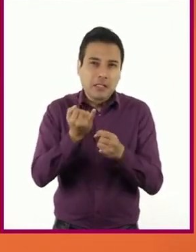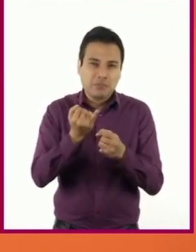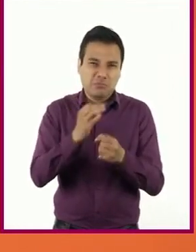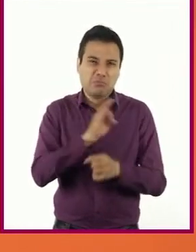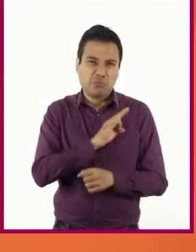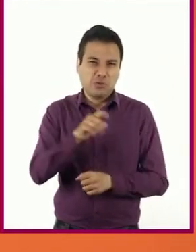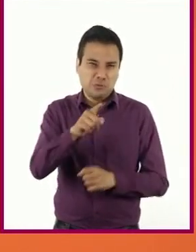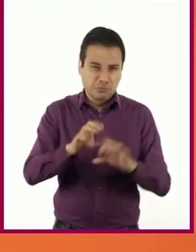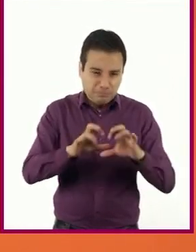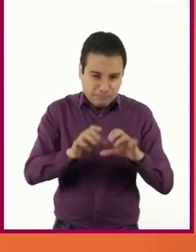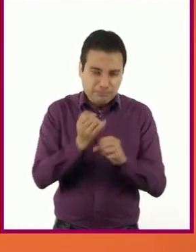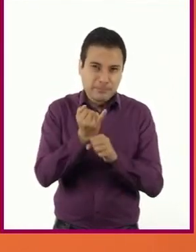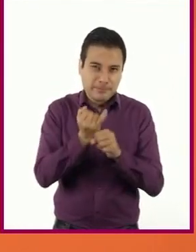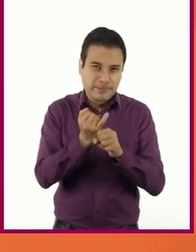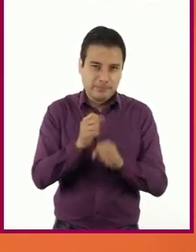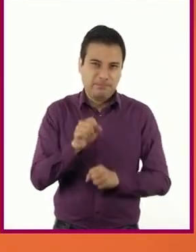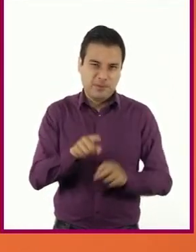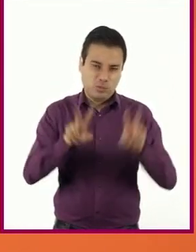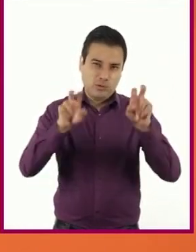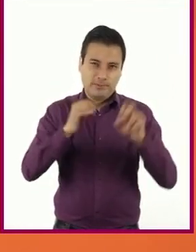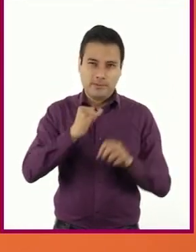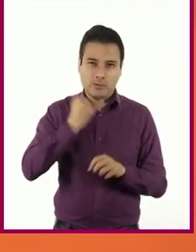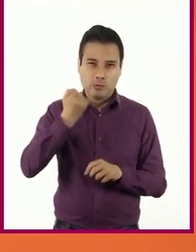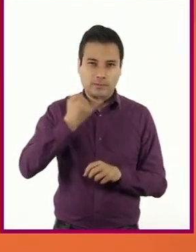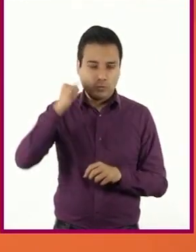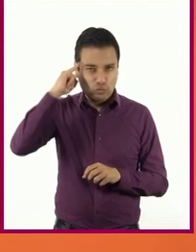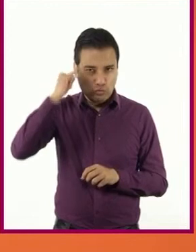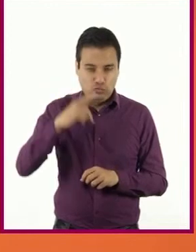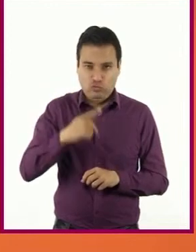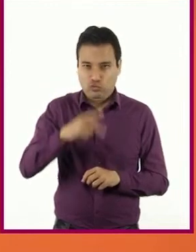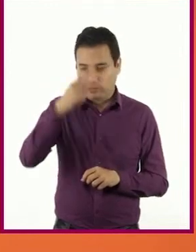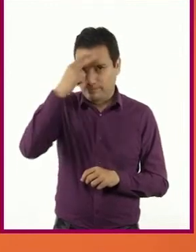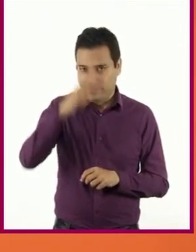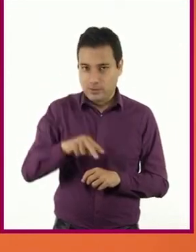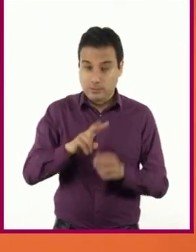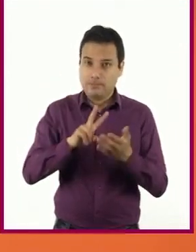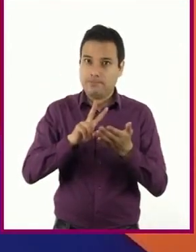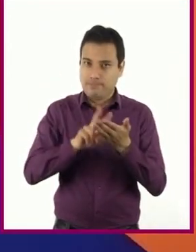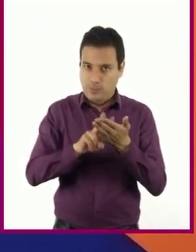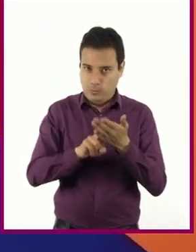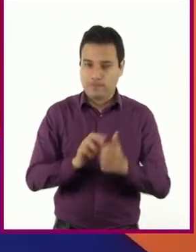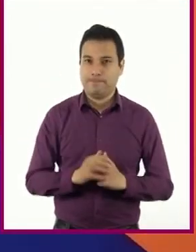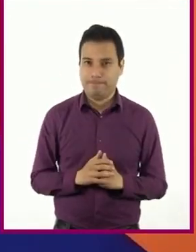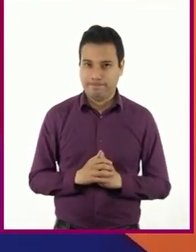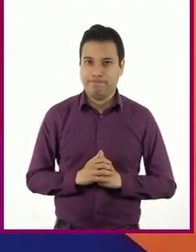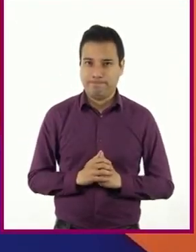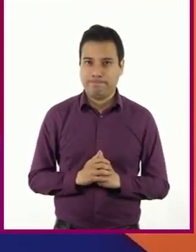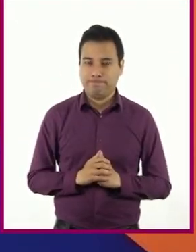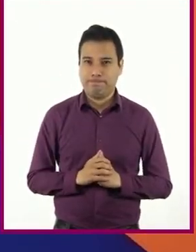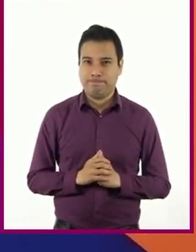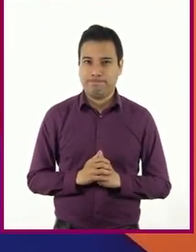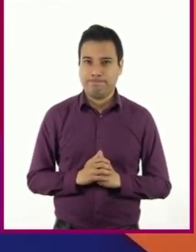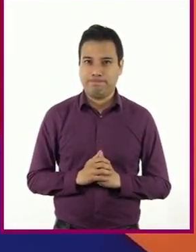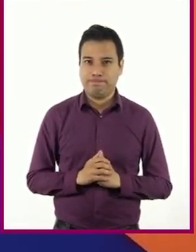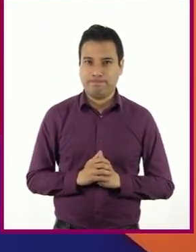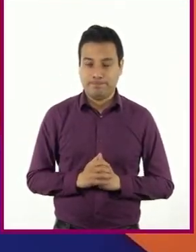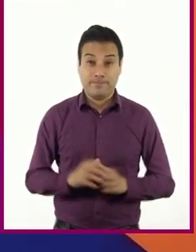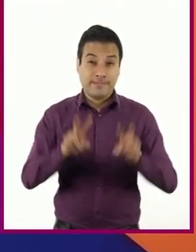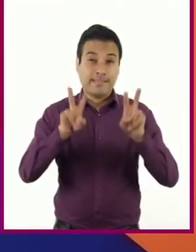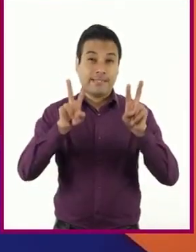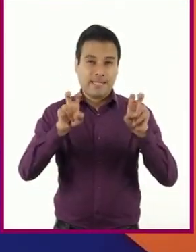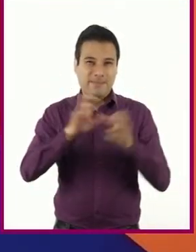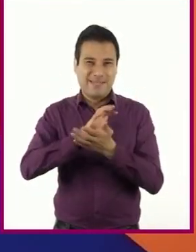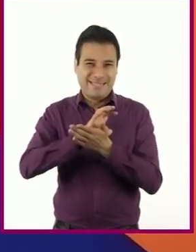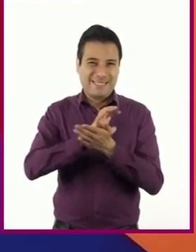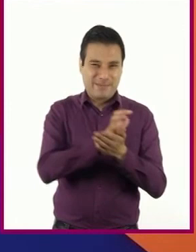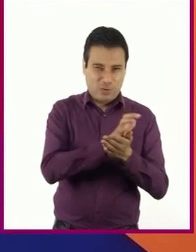Internet información sobre las lenguas originarias en México y su importancia en la sociedad. Compartan información sobre la discriminación